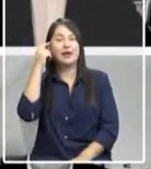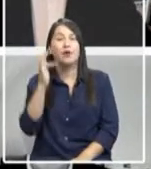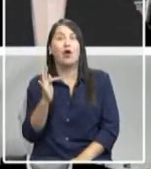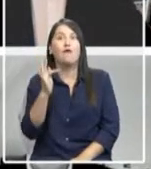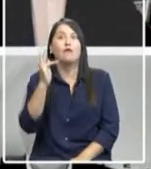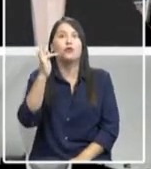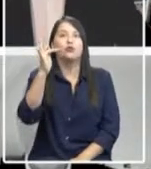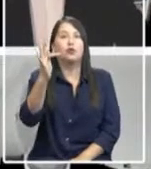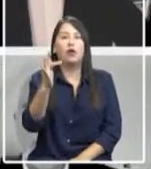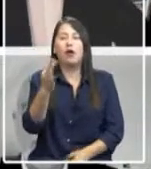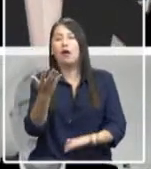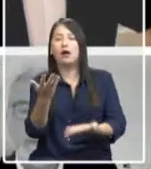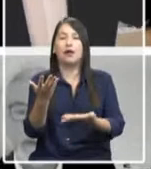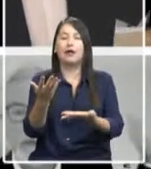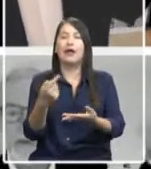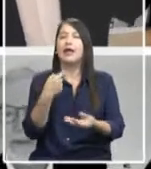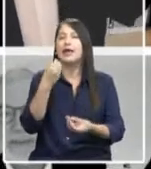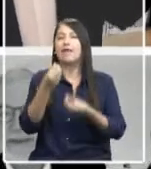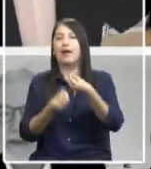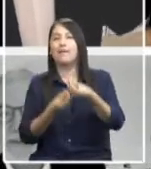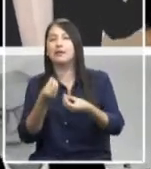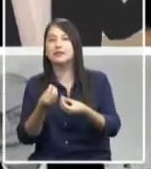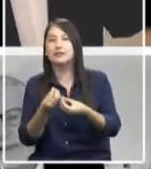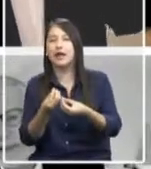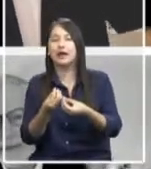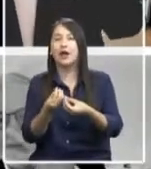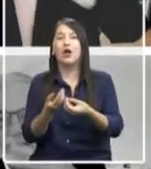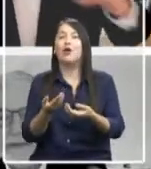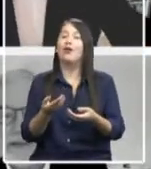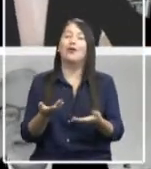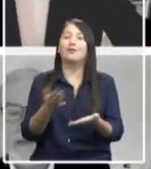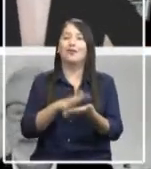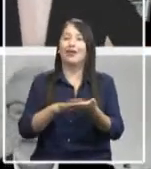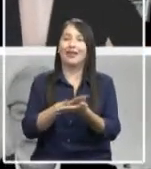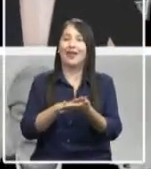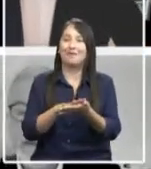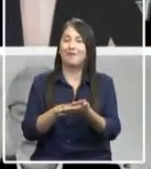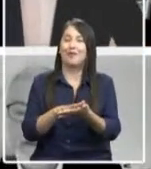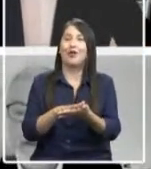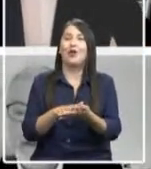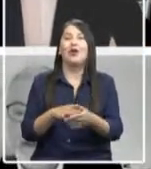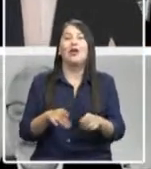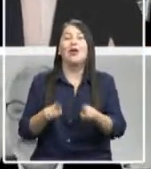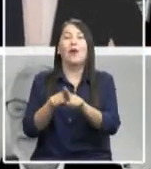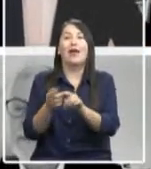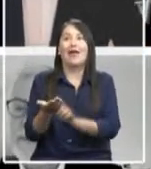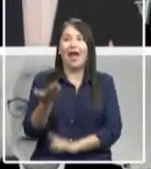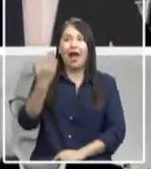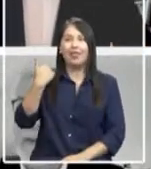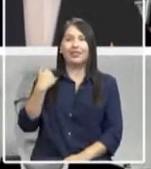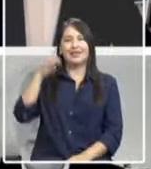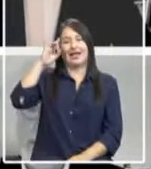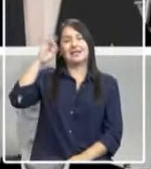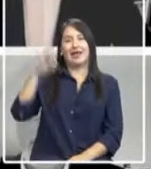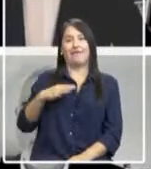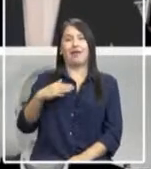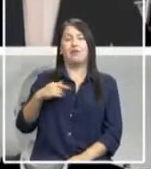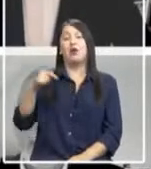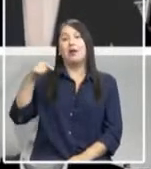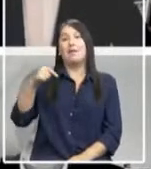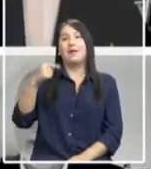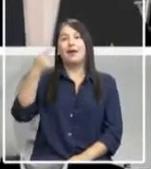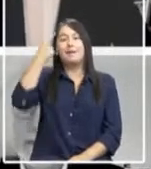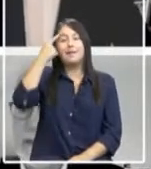preverse con modelos del pasado que se llevan hacia adelante. Es una metodología